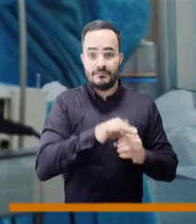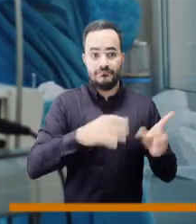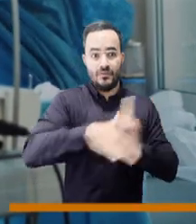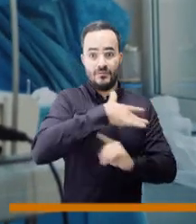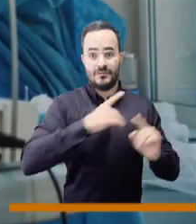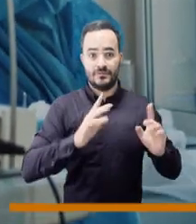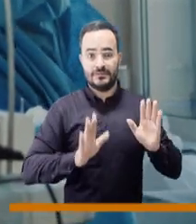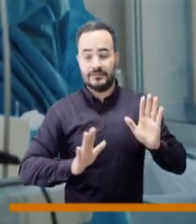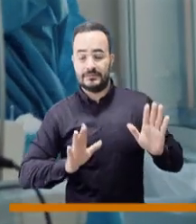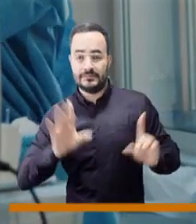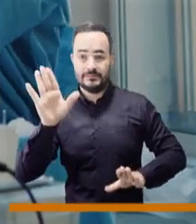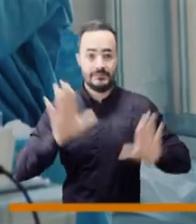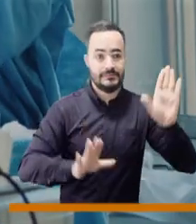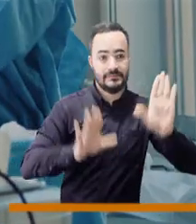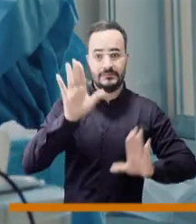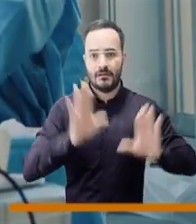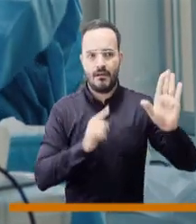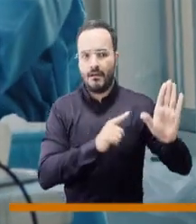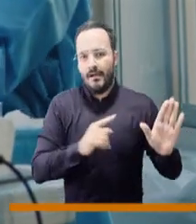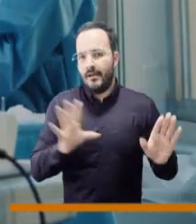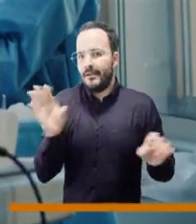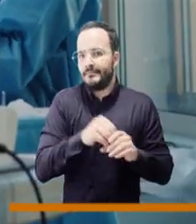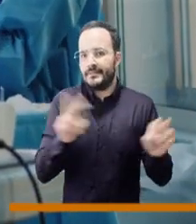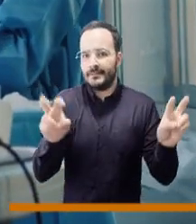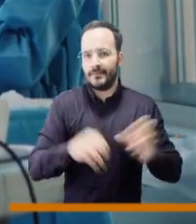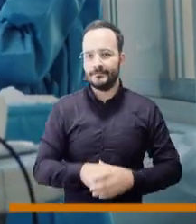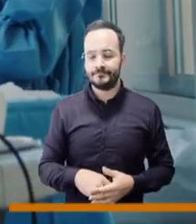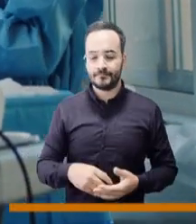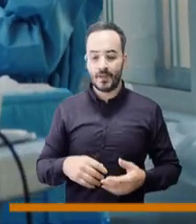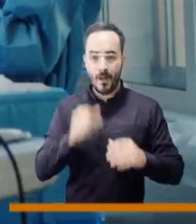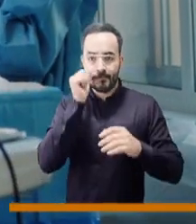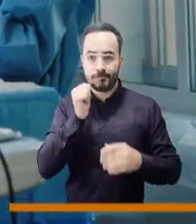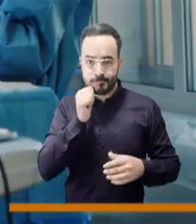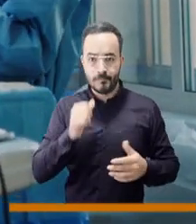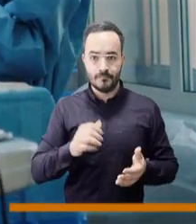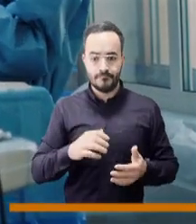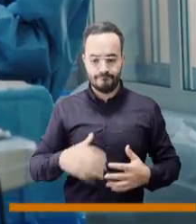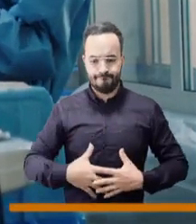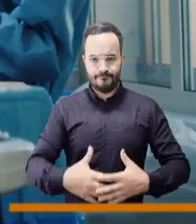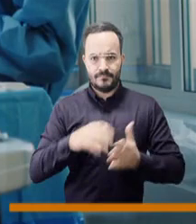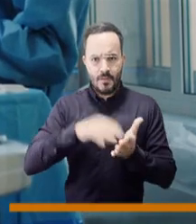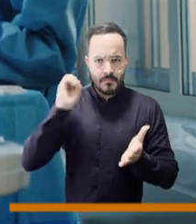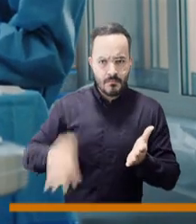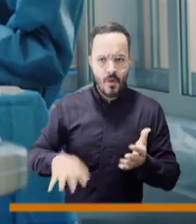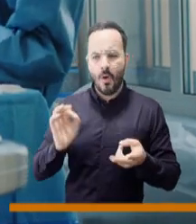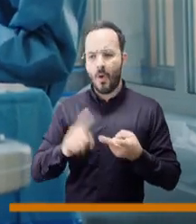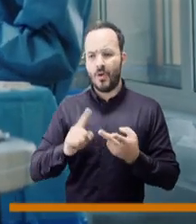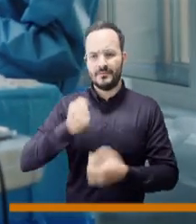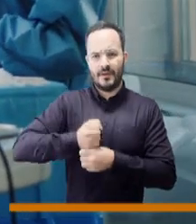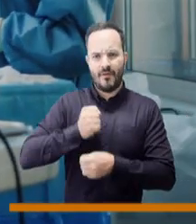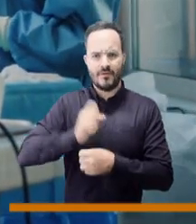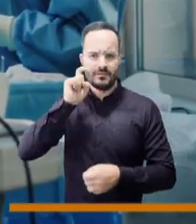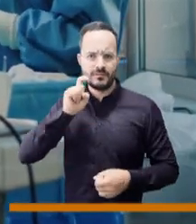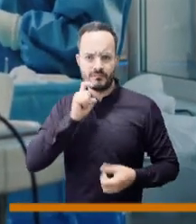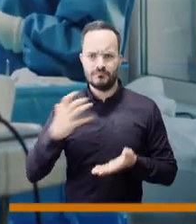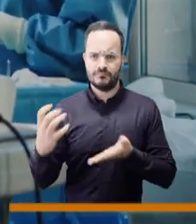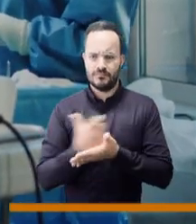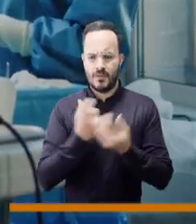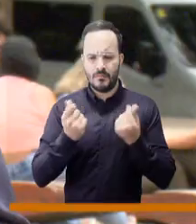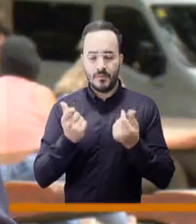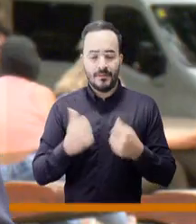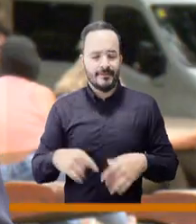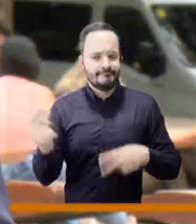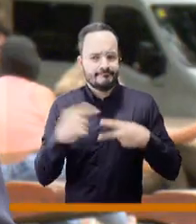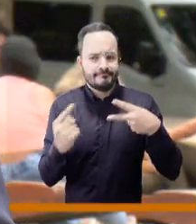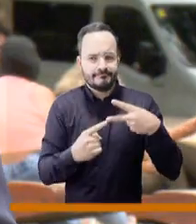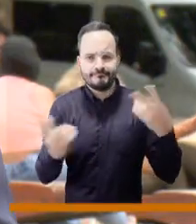debate, ¿cierto? La despenalización del aborto, la regulación o el abolicionismo del trabajo sexual. Eso